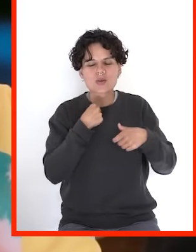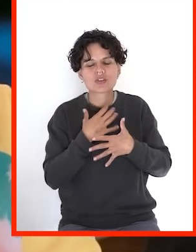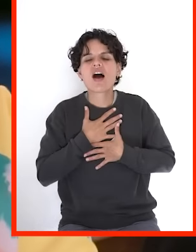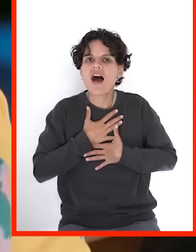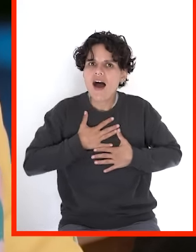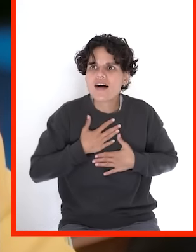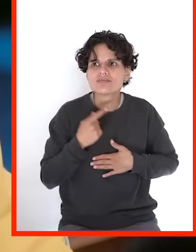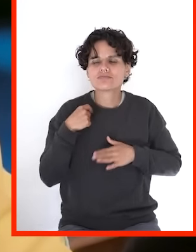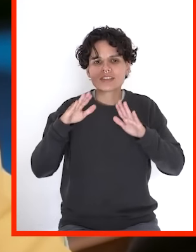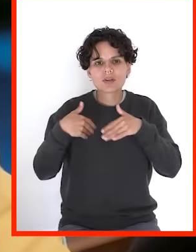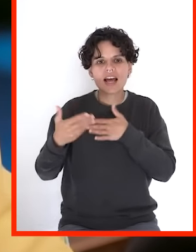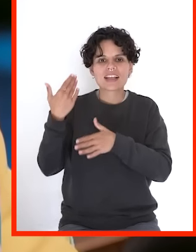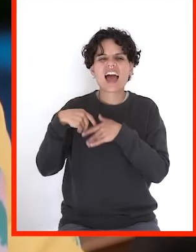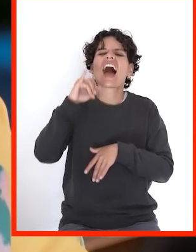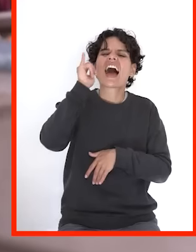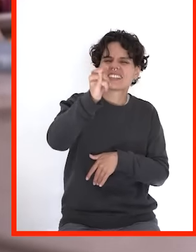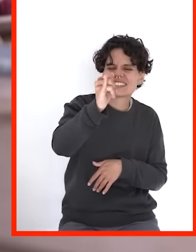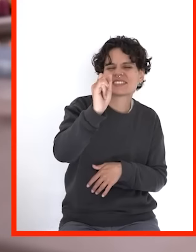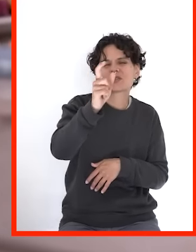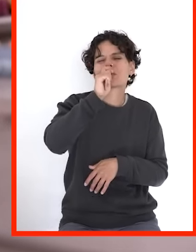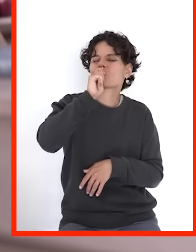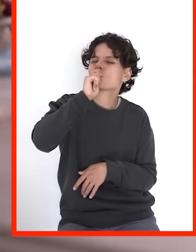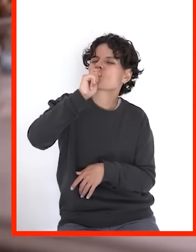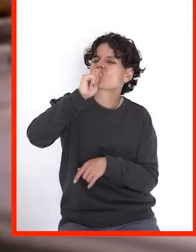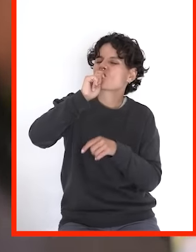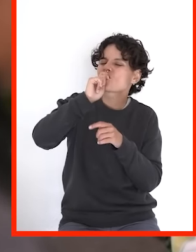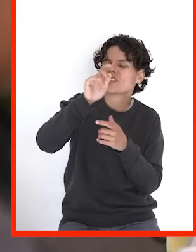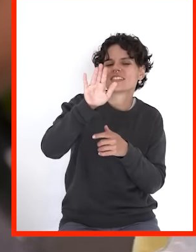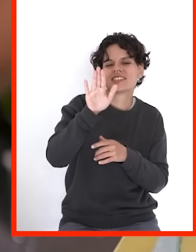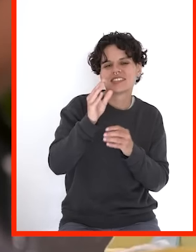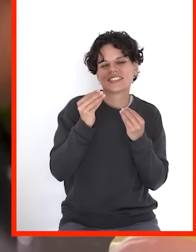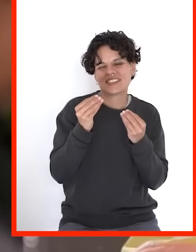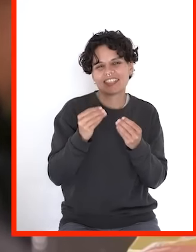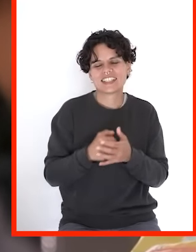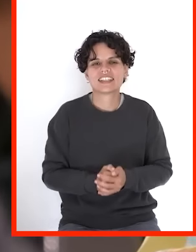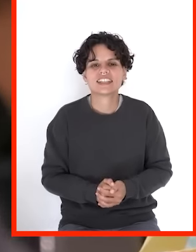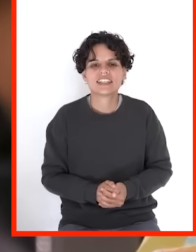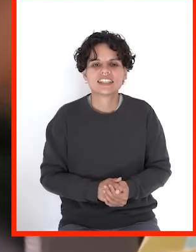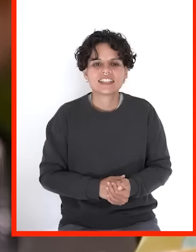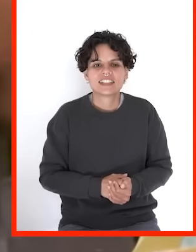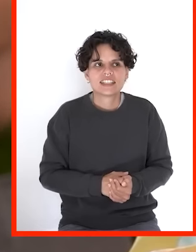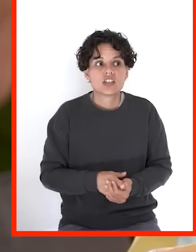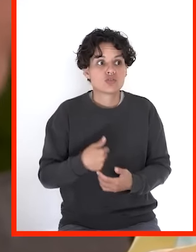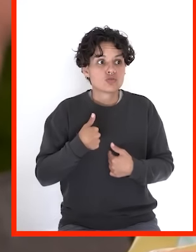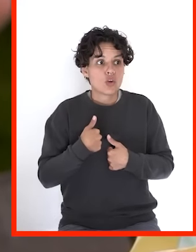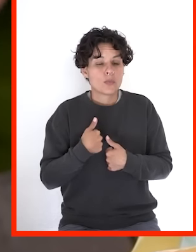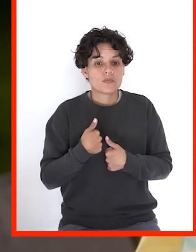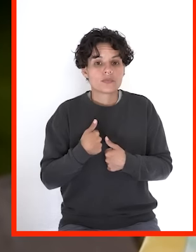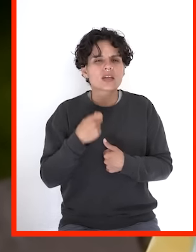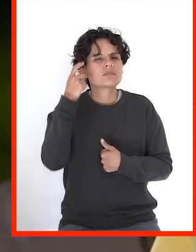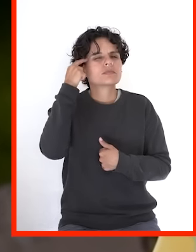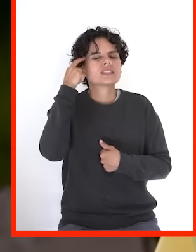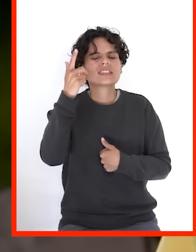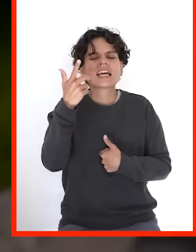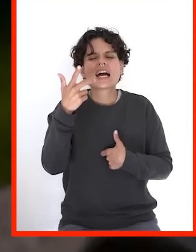felices. Ahí nos ponemos a fumar como locos. Mentira. Yo en lo personal siento que con la canción